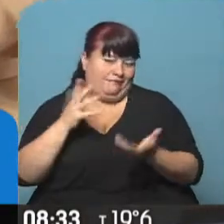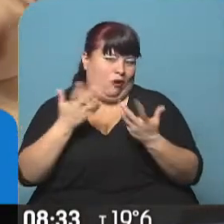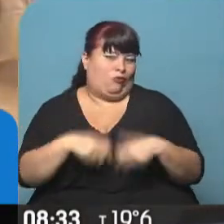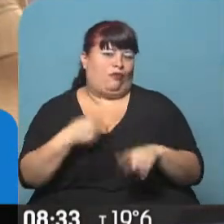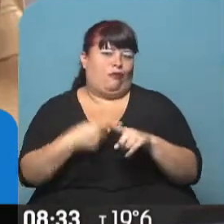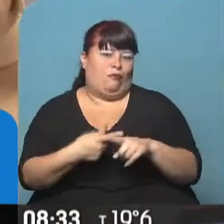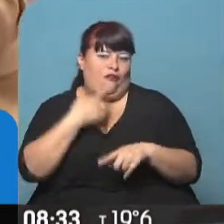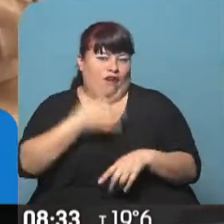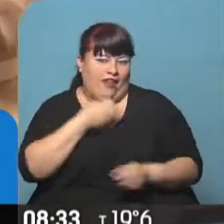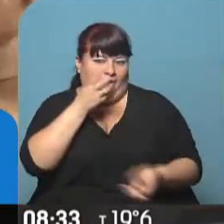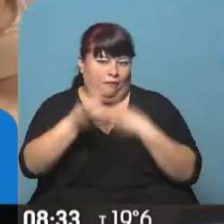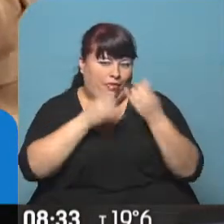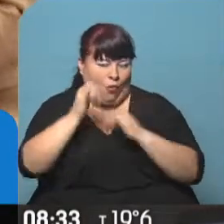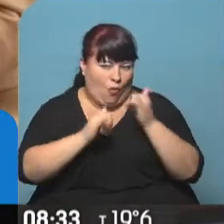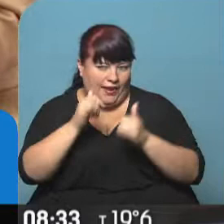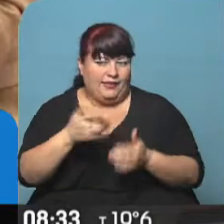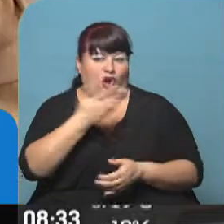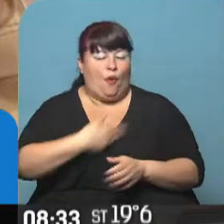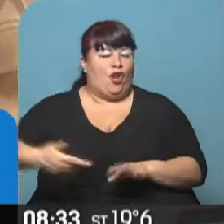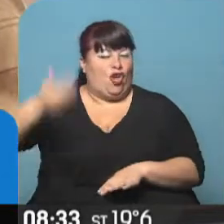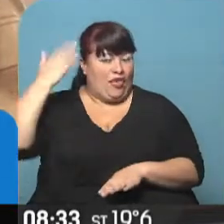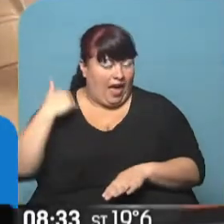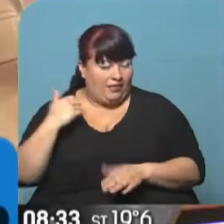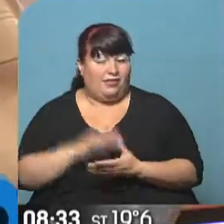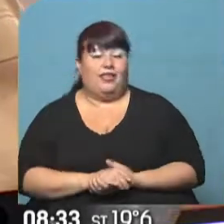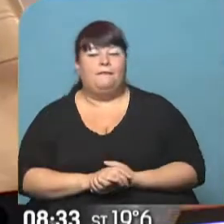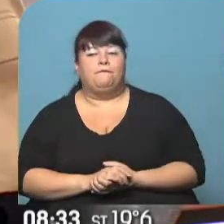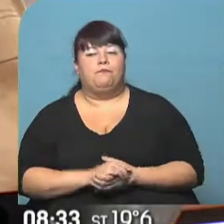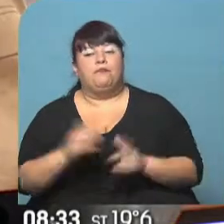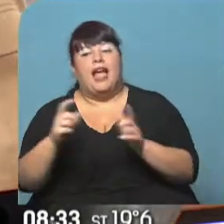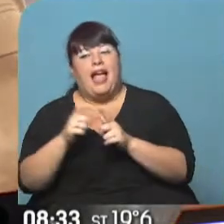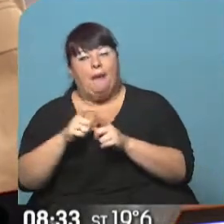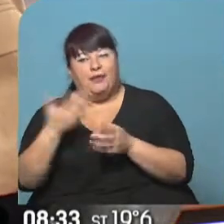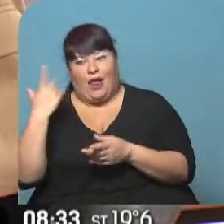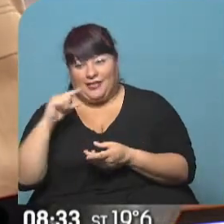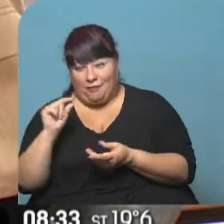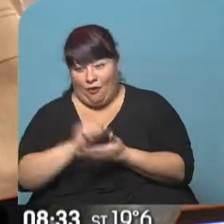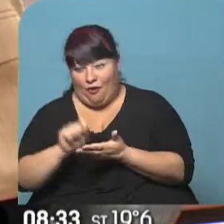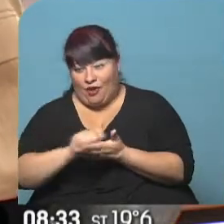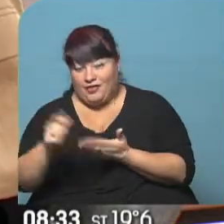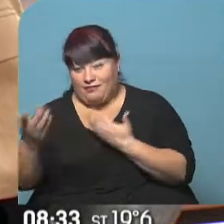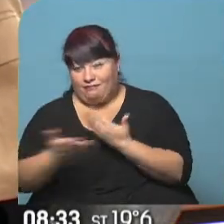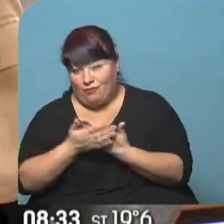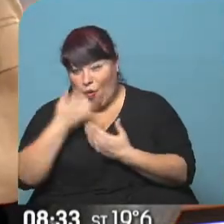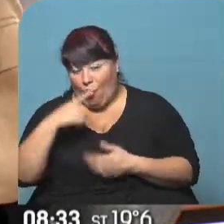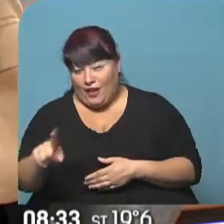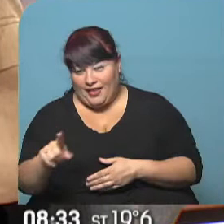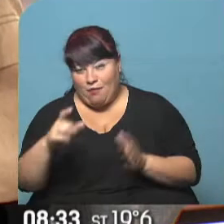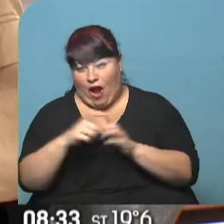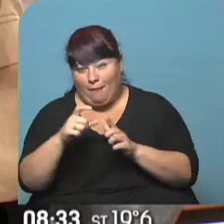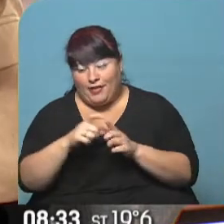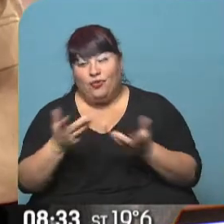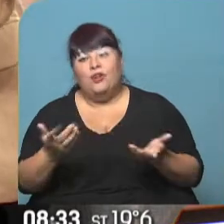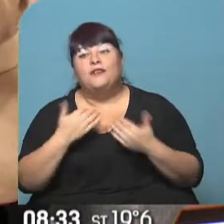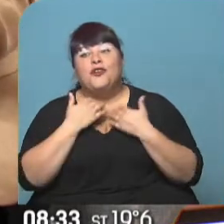por estas verdades que estabas contando en el gobierno anterior, con un capítulo que acabas de escribir este último, y